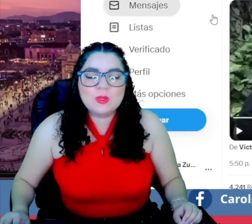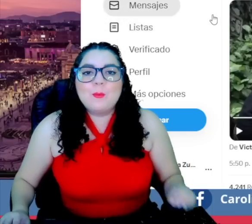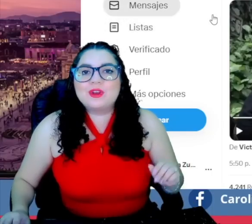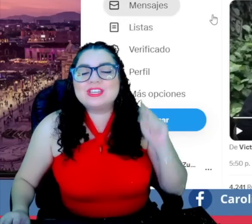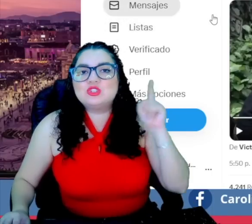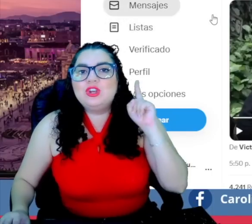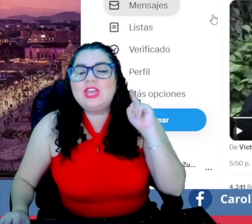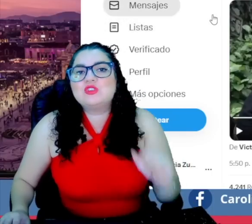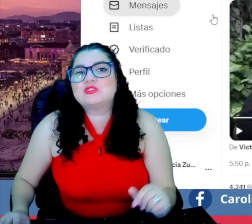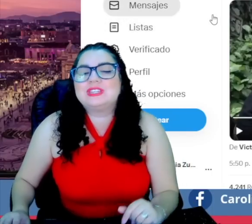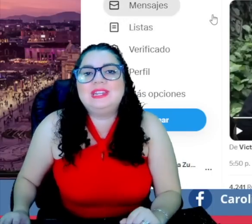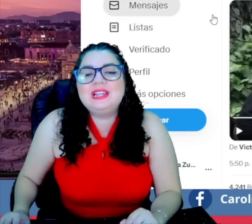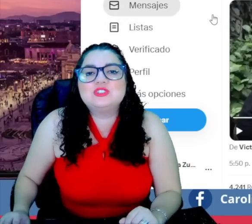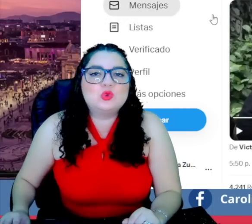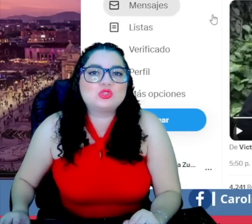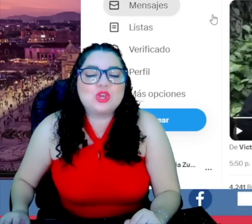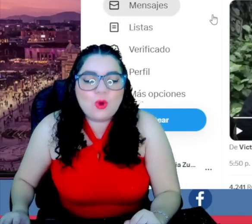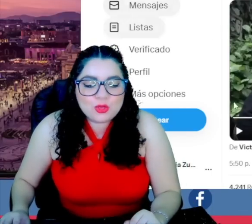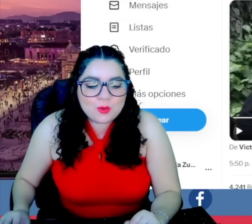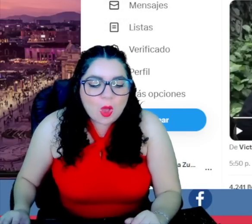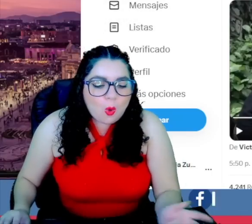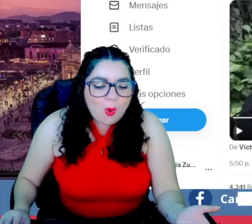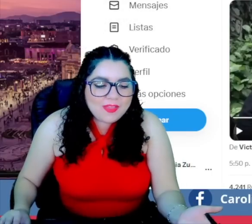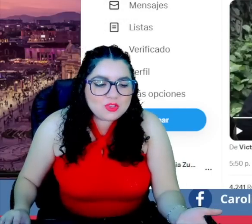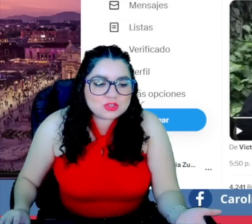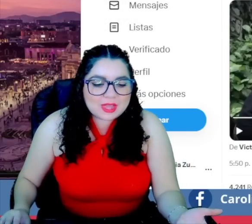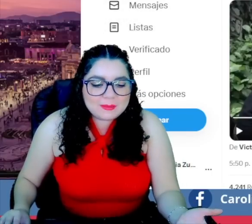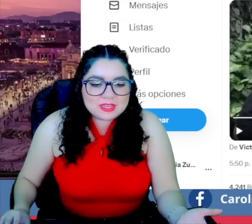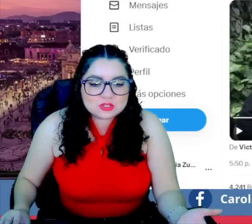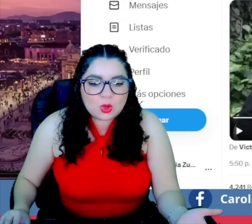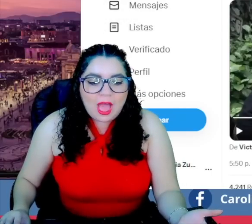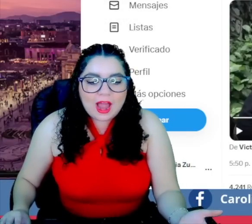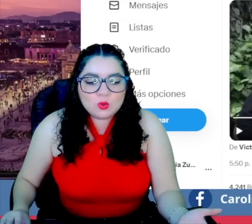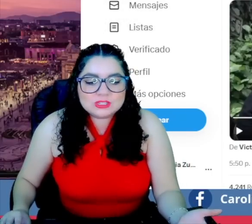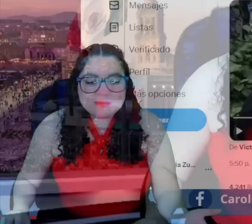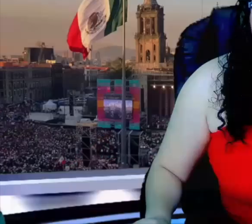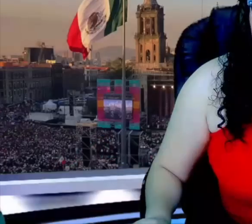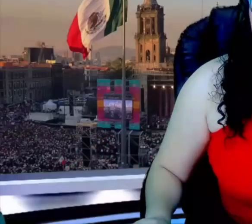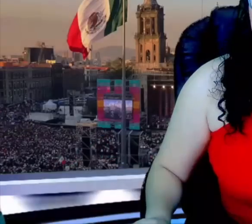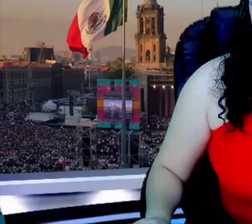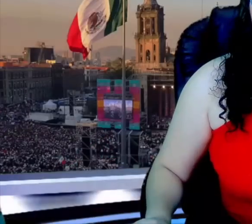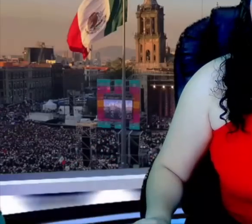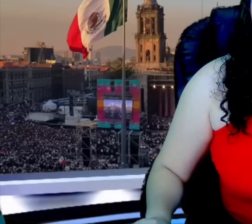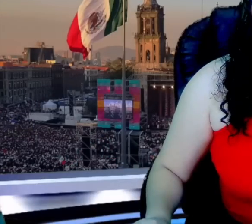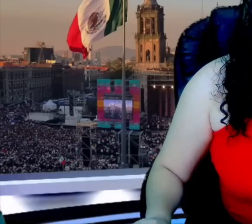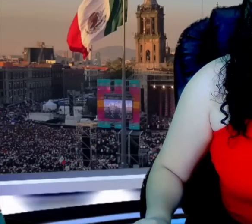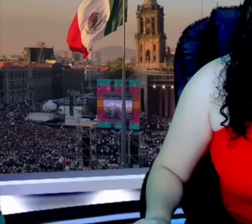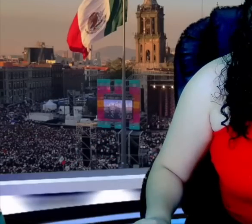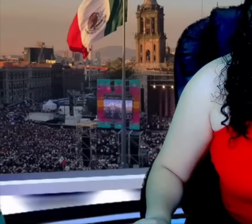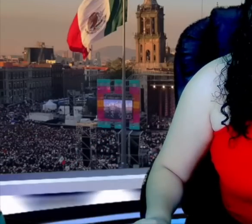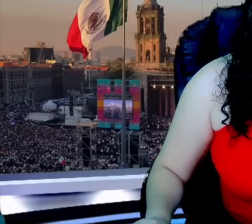equivocados, porque son ellos los que traen el discurso de odio. O cuando se ha visto algún simpatizante de la 4T,